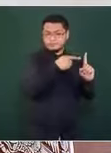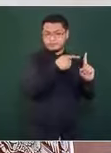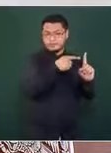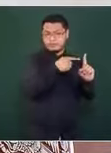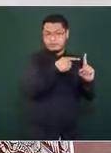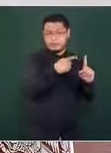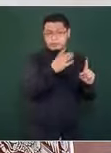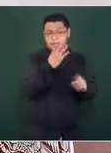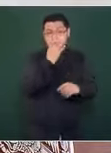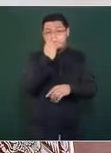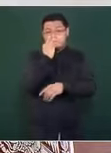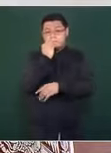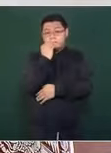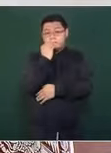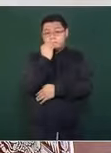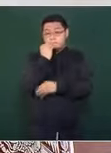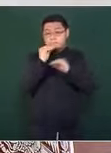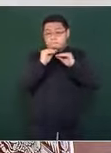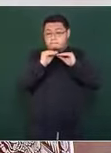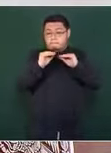ha guardado silencio,